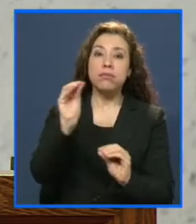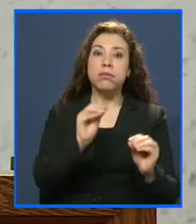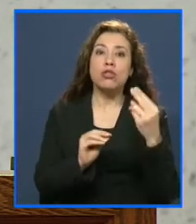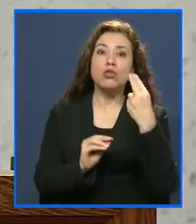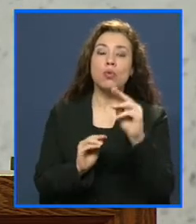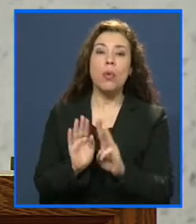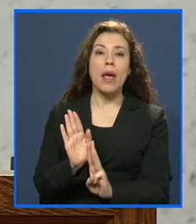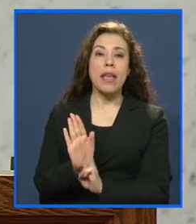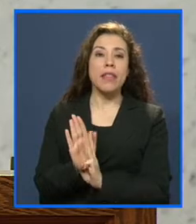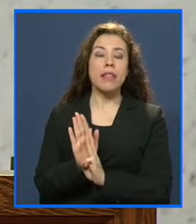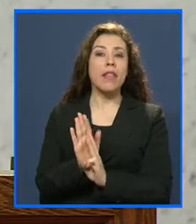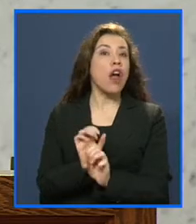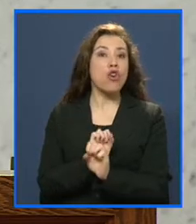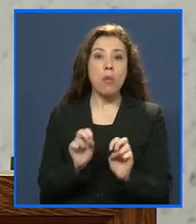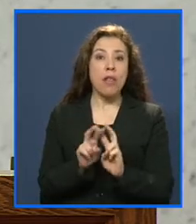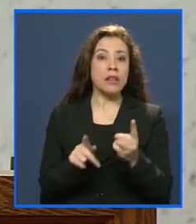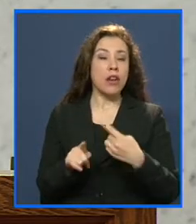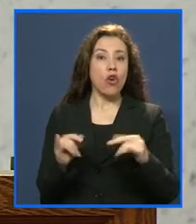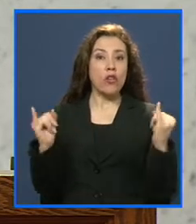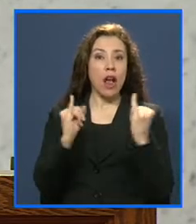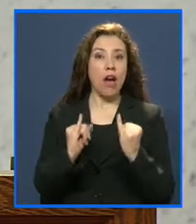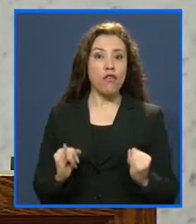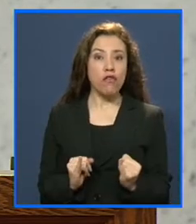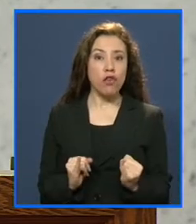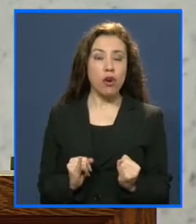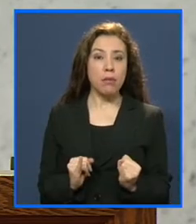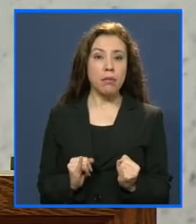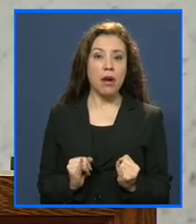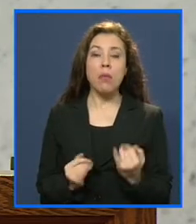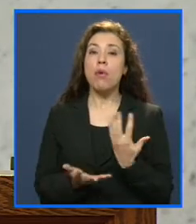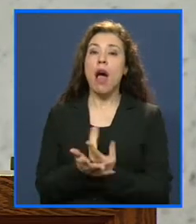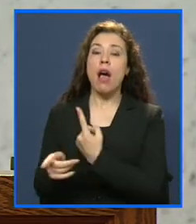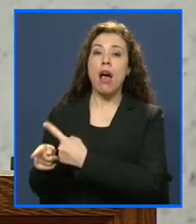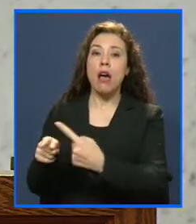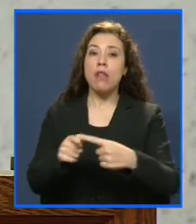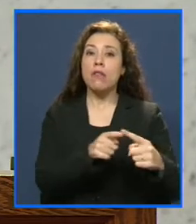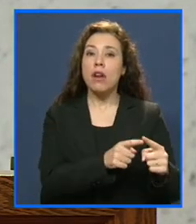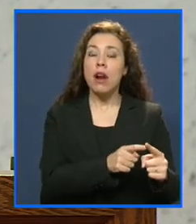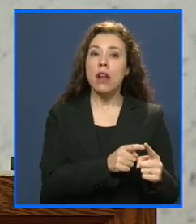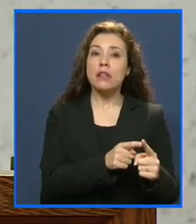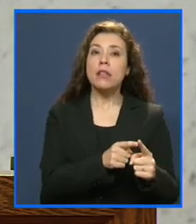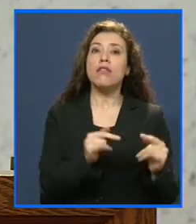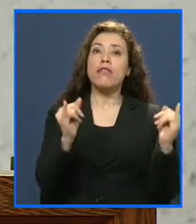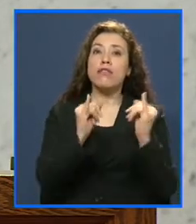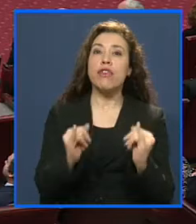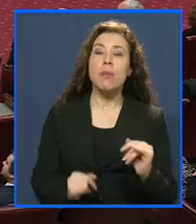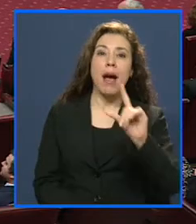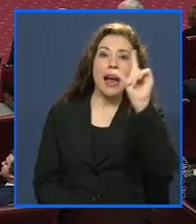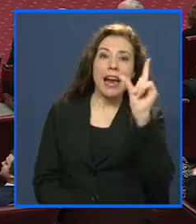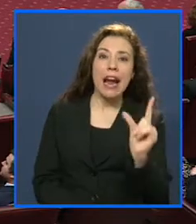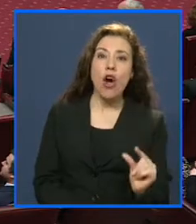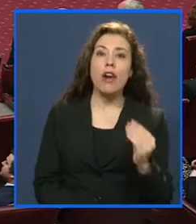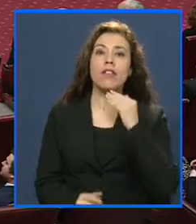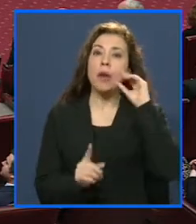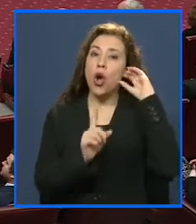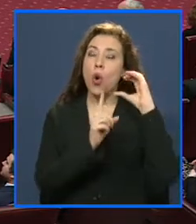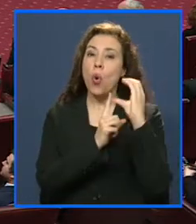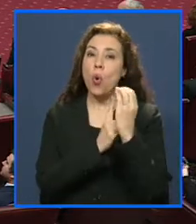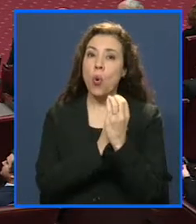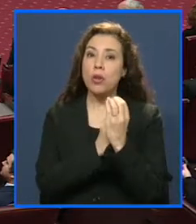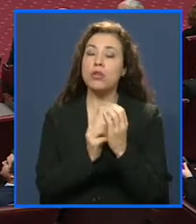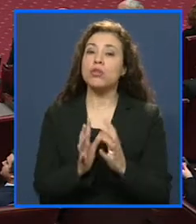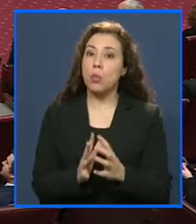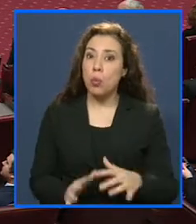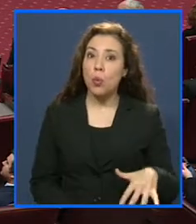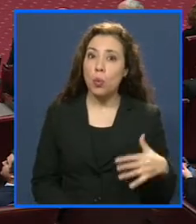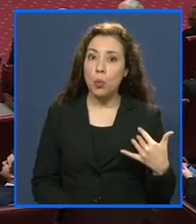no podría ser de otra forma dada nuestra finalidad geográfica y cultural y por eso resulta tan